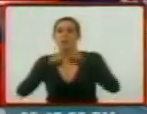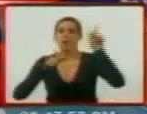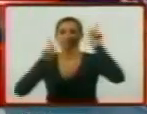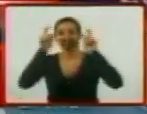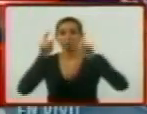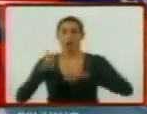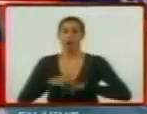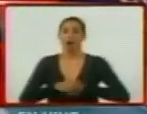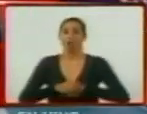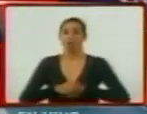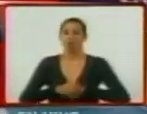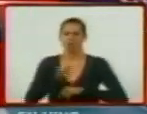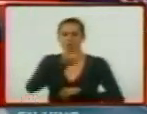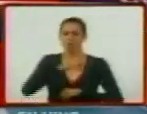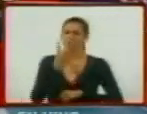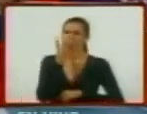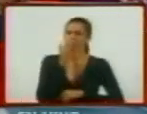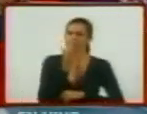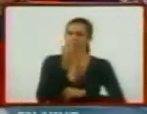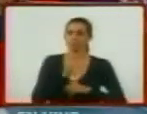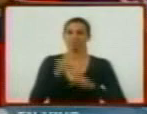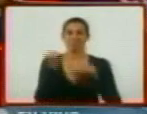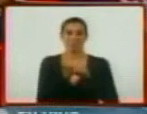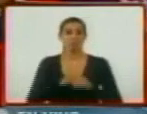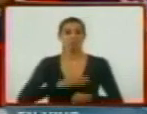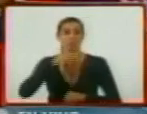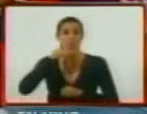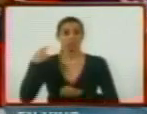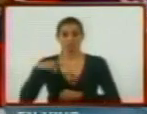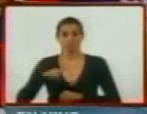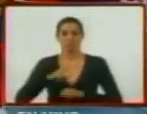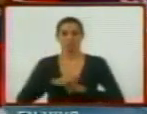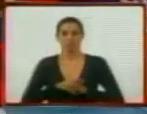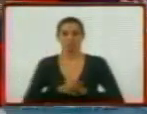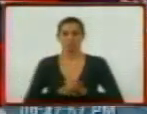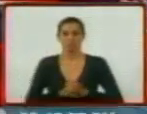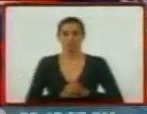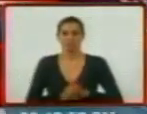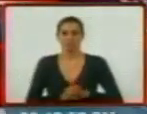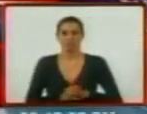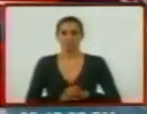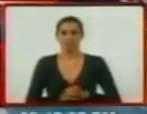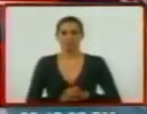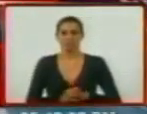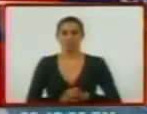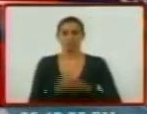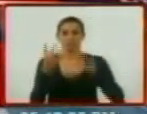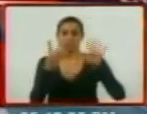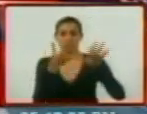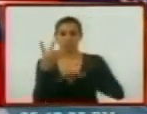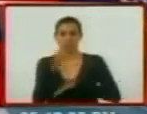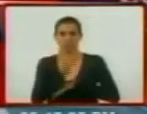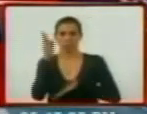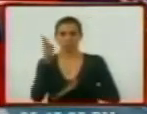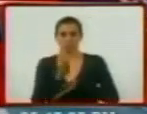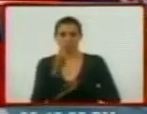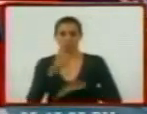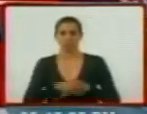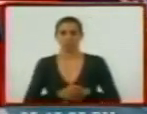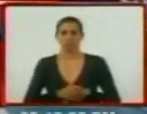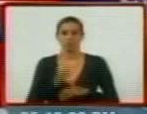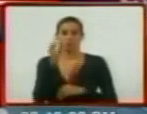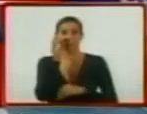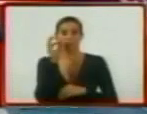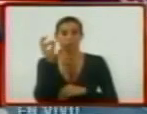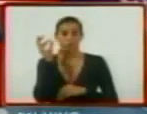tenemos focus group que hemos hecho y trabajo full. Sí. El 92% de los compatriotas